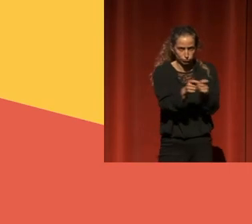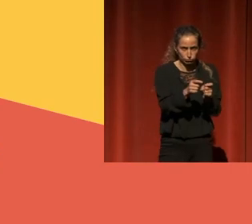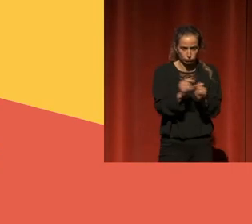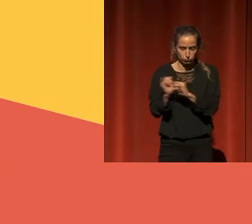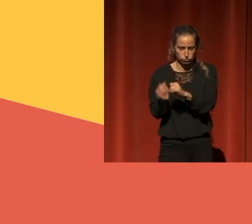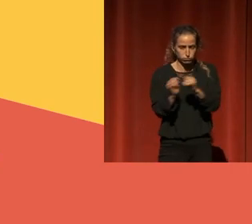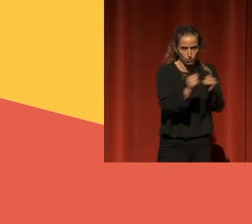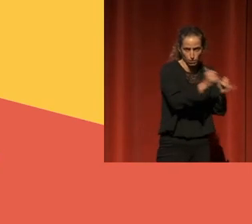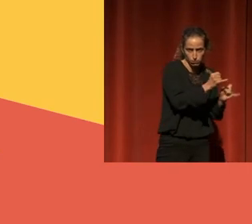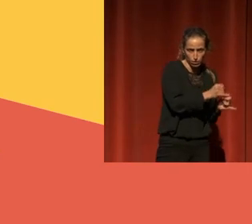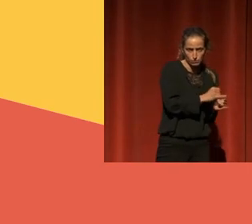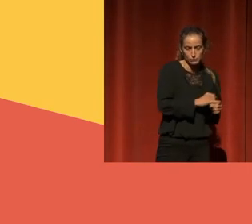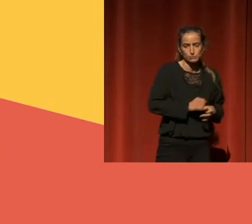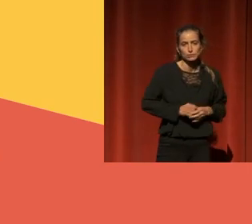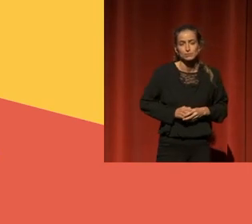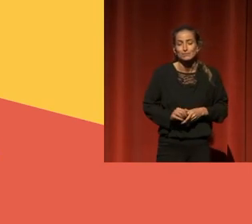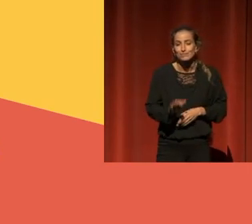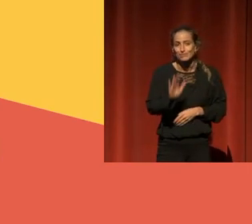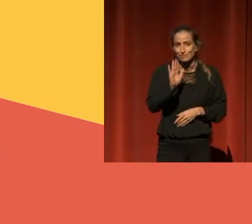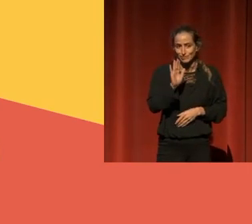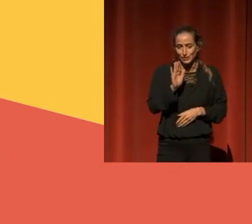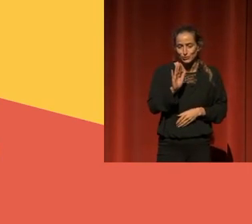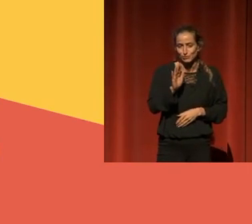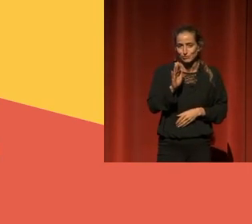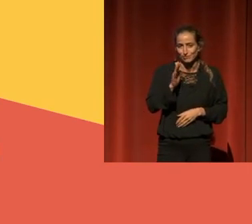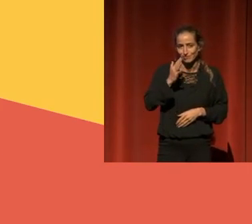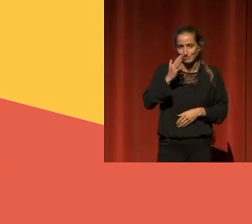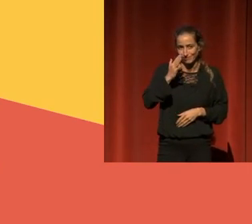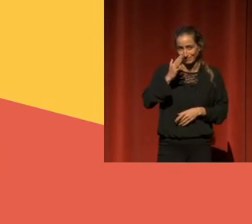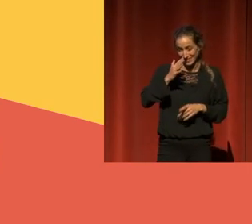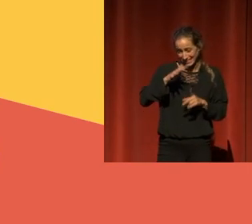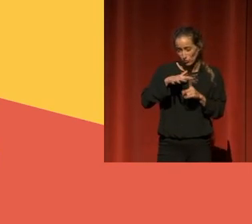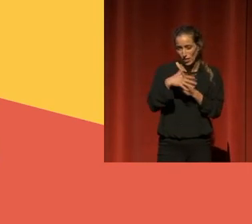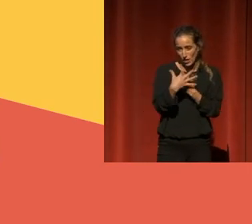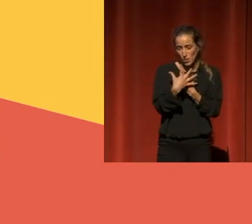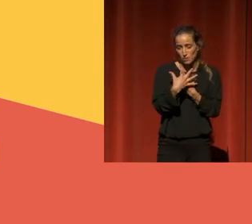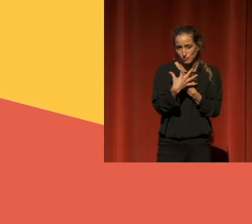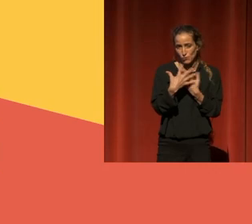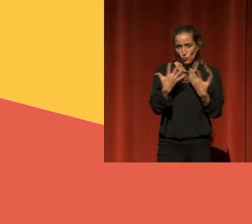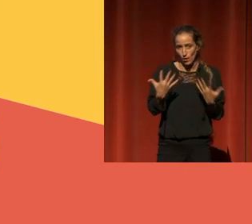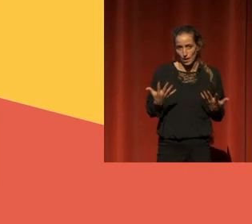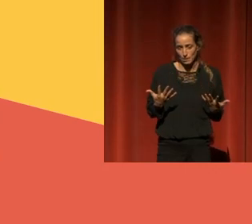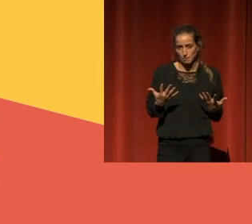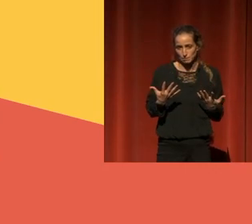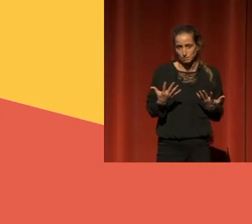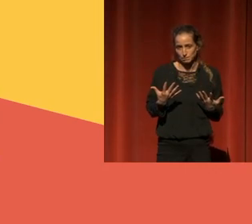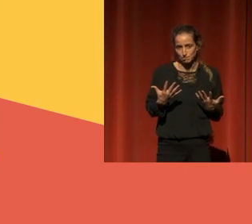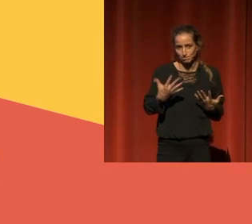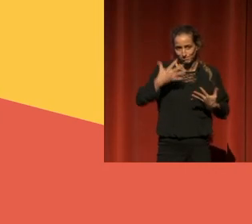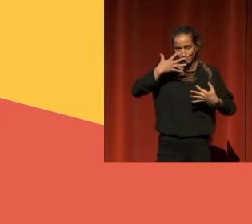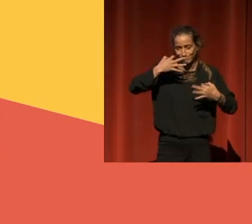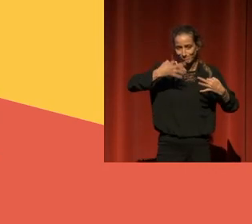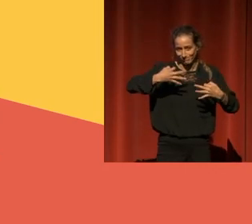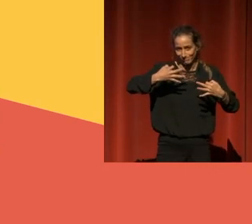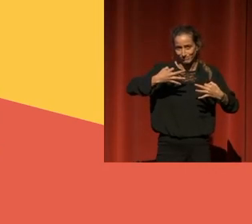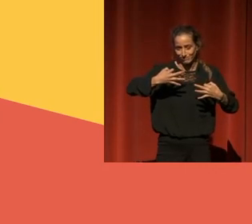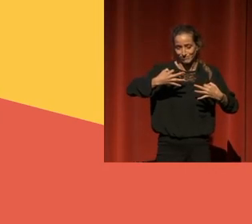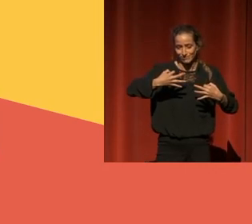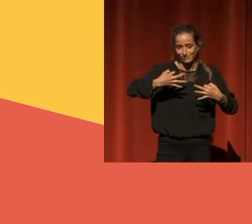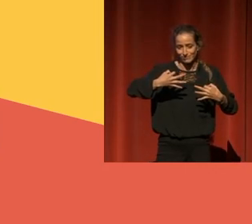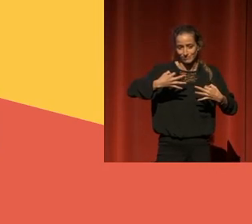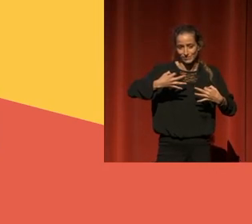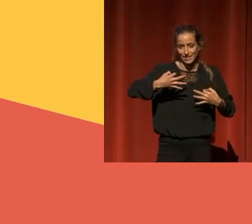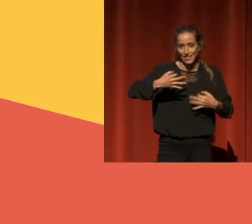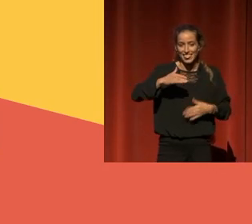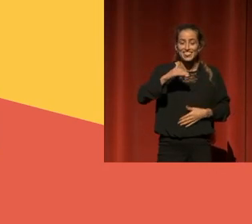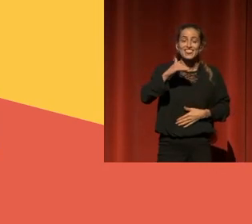estamos la es que los delitos este tipo de